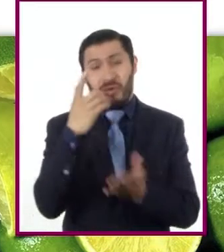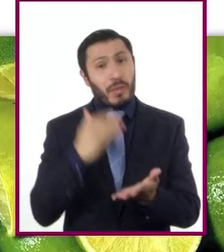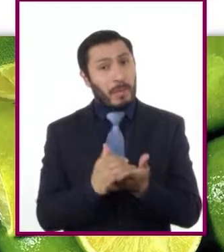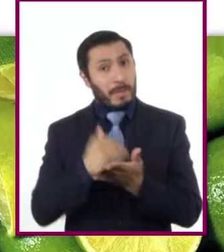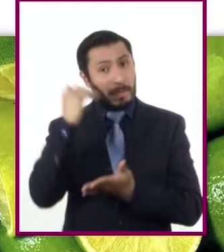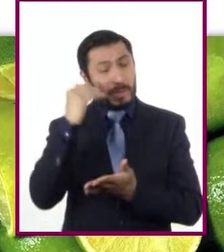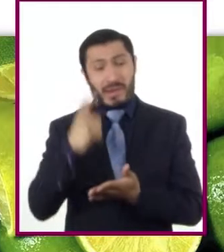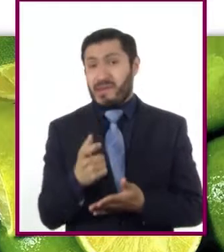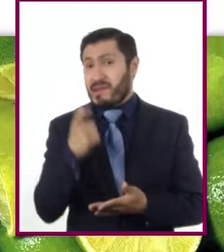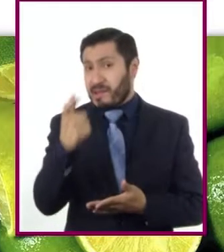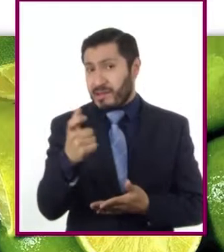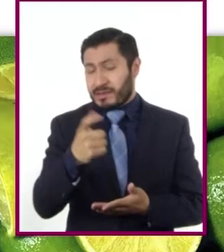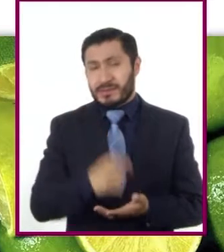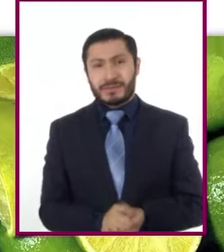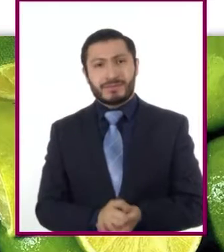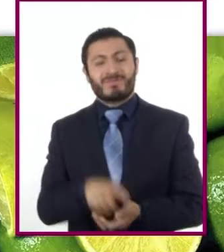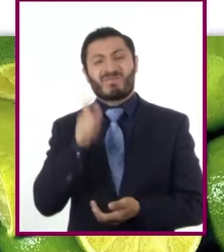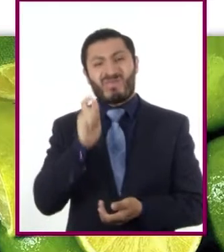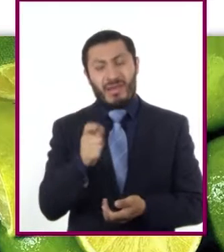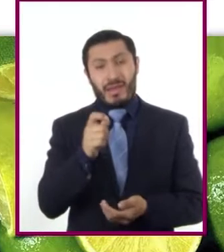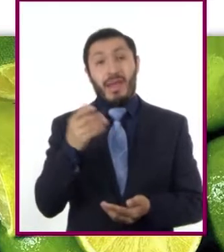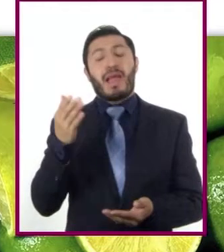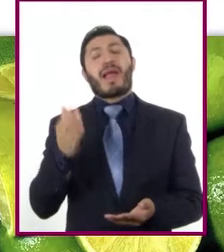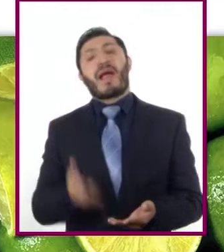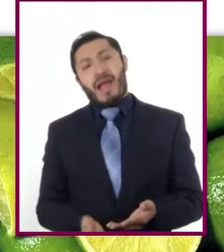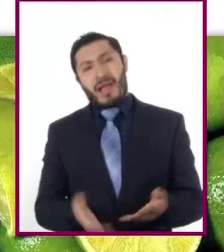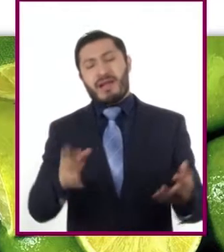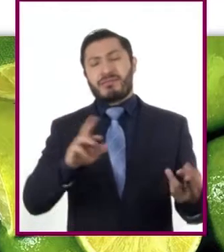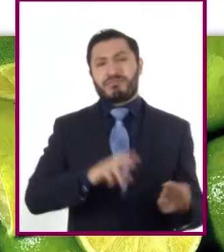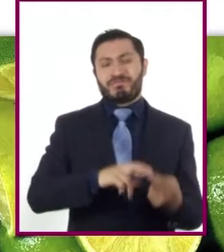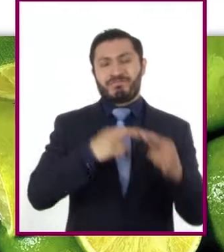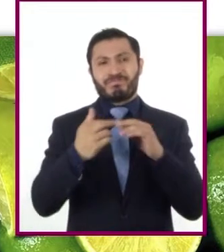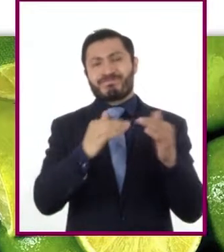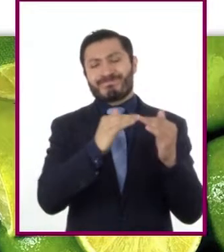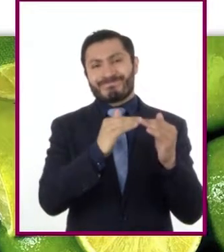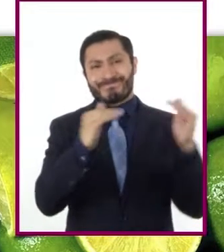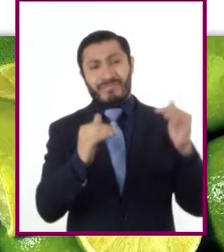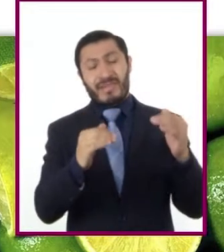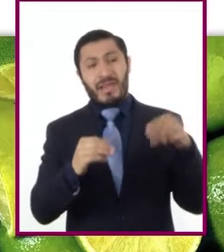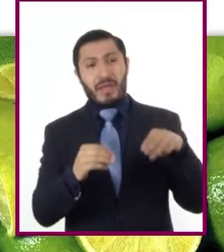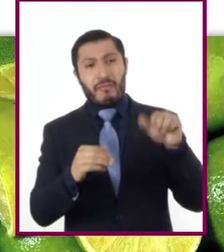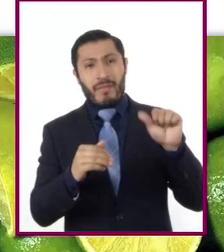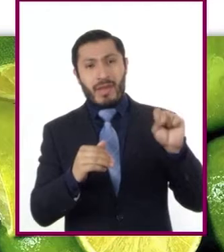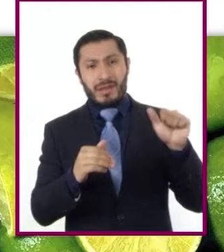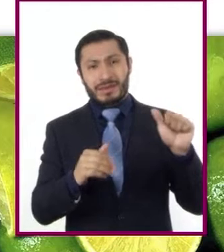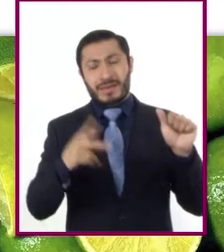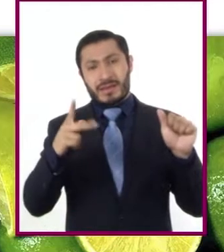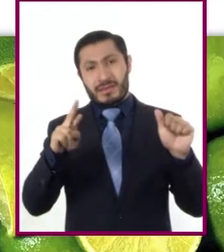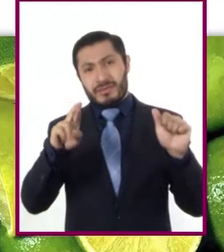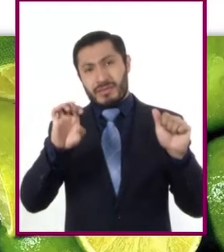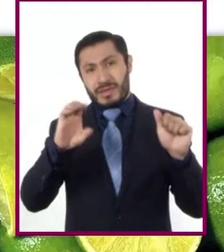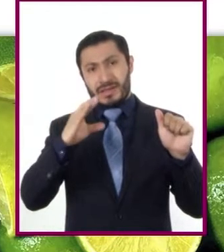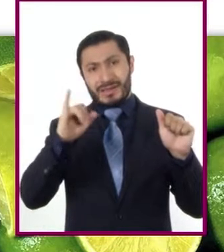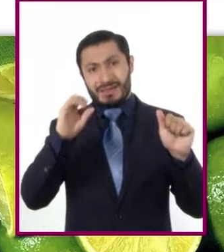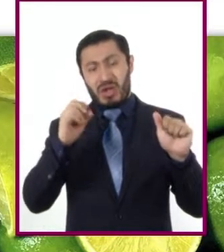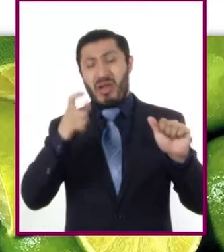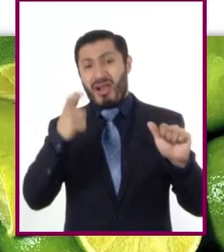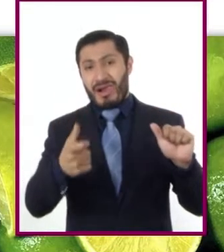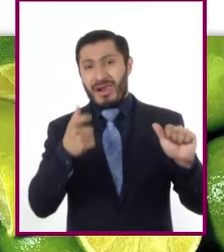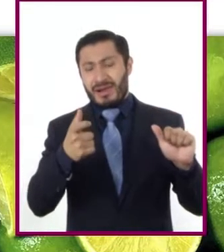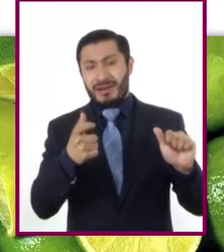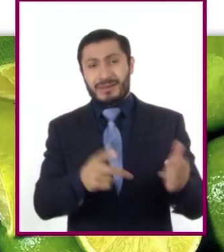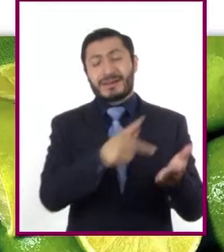pagar. Esto es, las cantidades relacionadas masa y precio o bien sus correspondientes unidades que